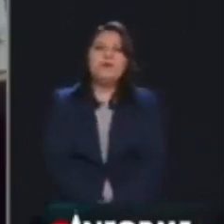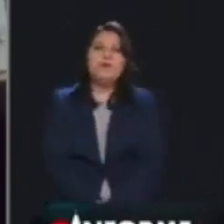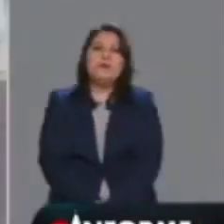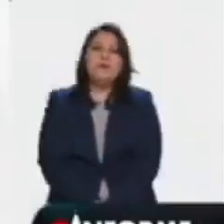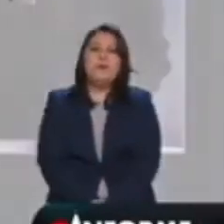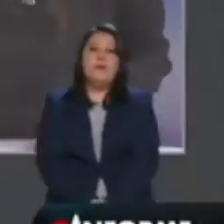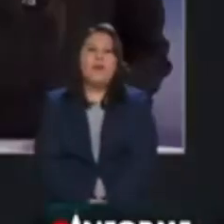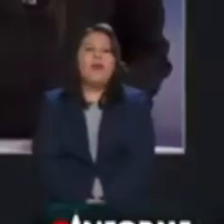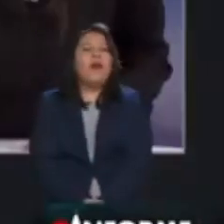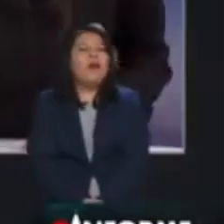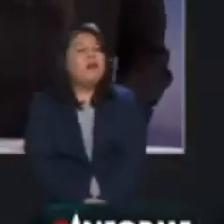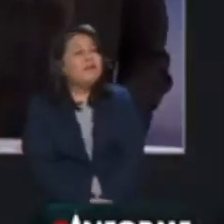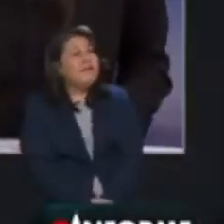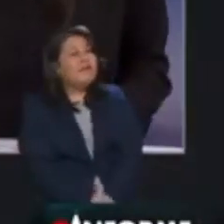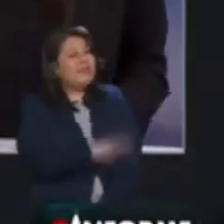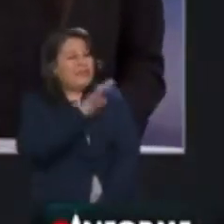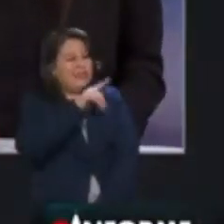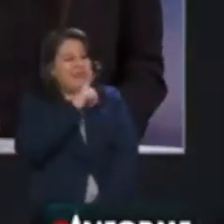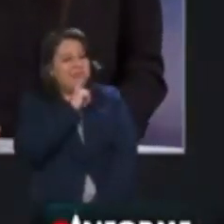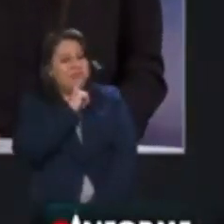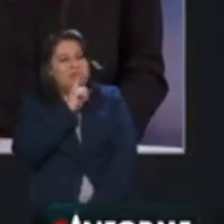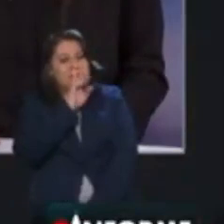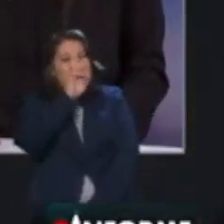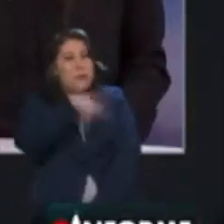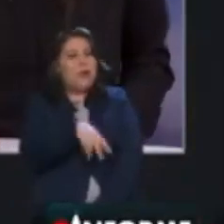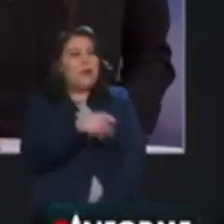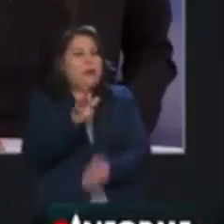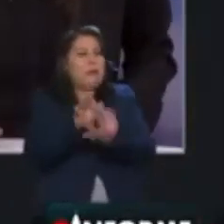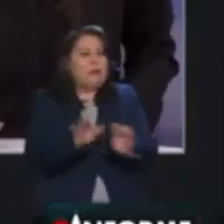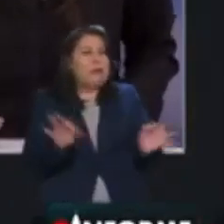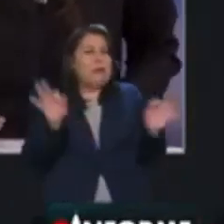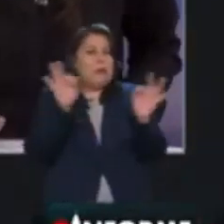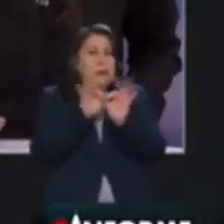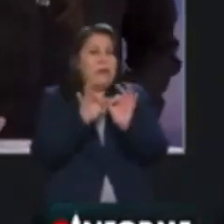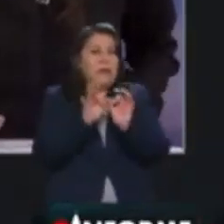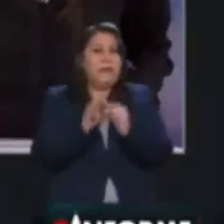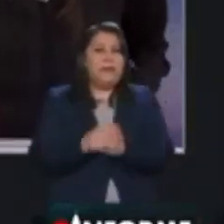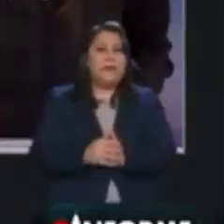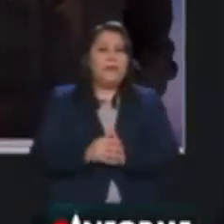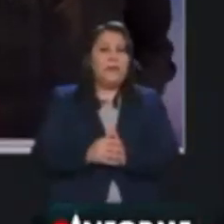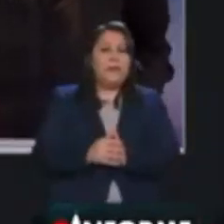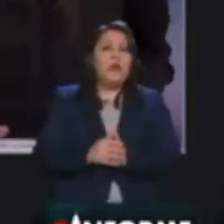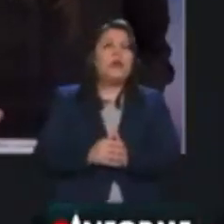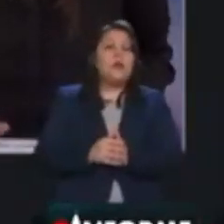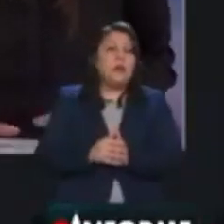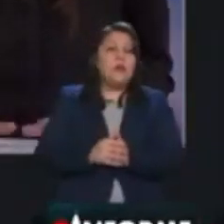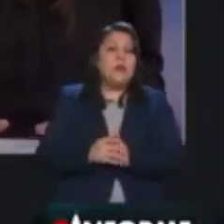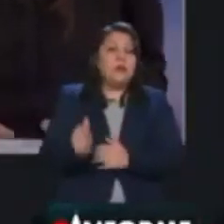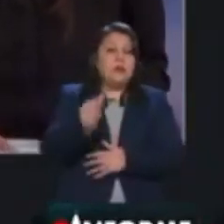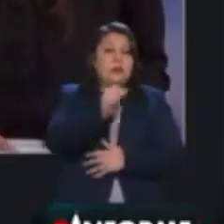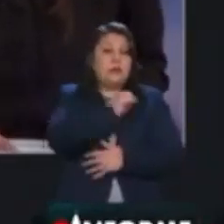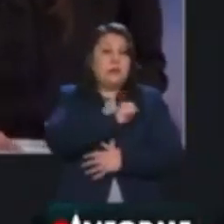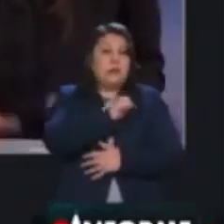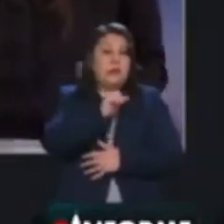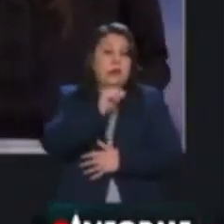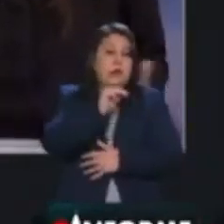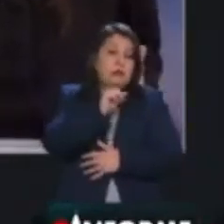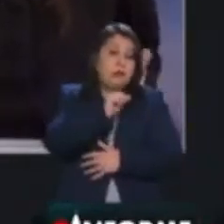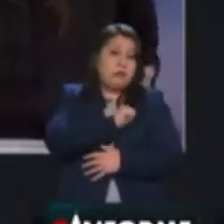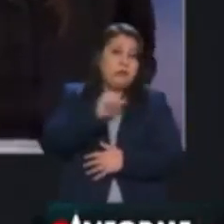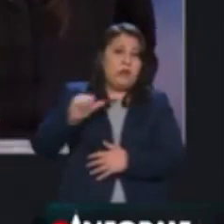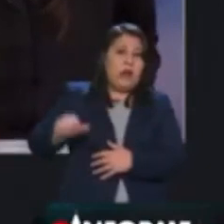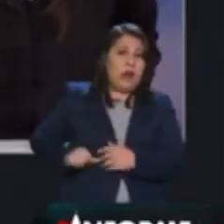cosa de la que luego se habla que está pendiente es, o sea, las alcaldías podrían tener en algún